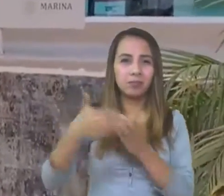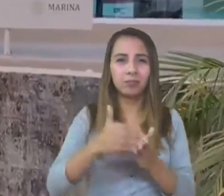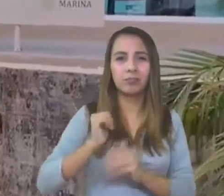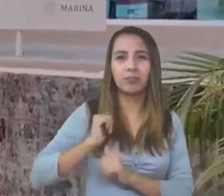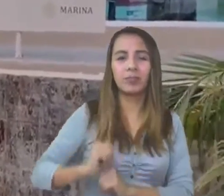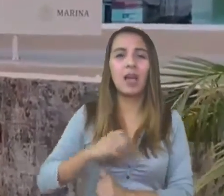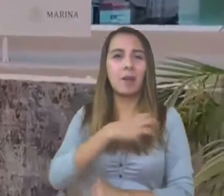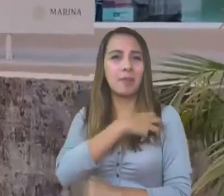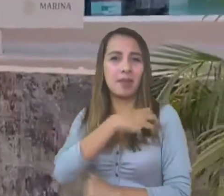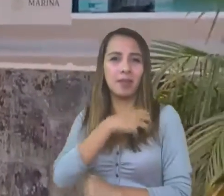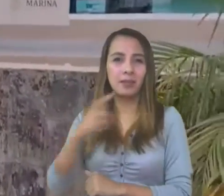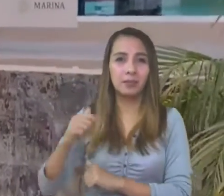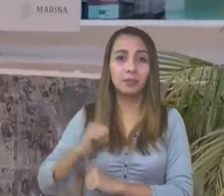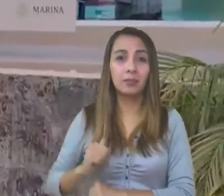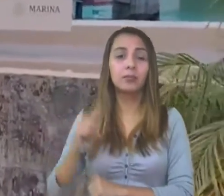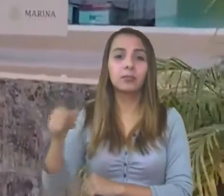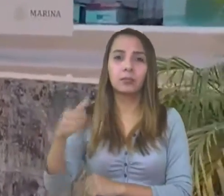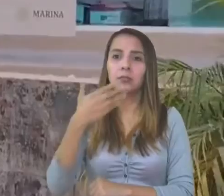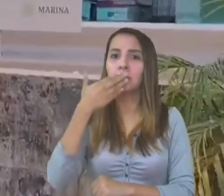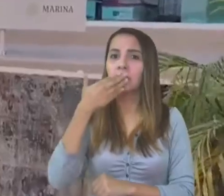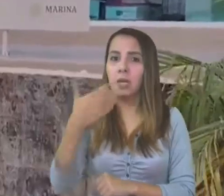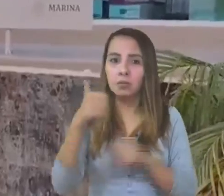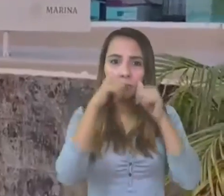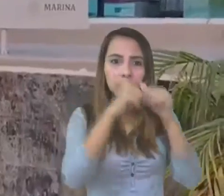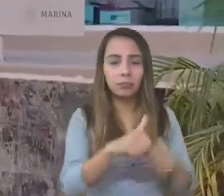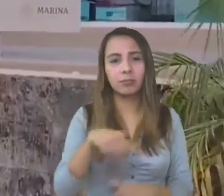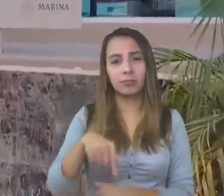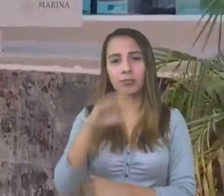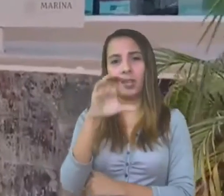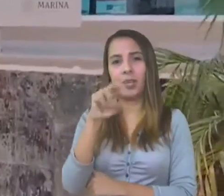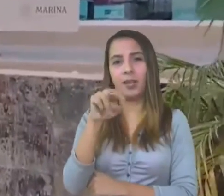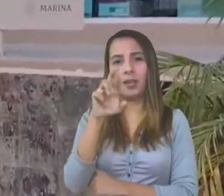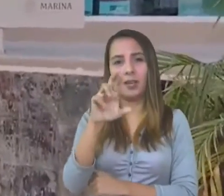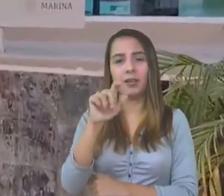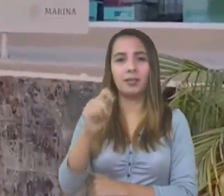de Puerto, perdón, hubo una buena respuesta. Para CNR Canal 73 y Lánzate, Jorge Díaz.